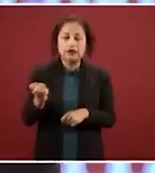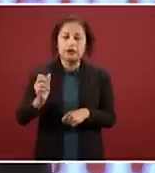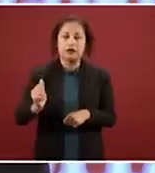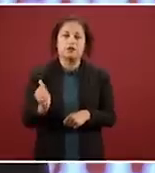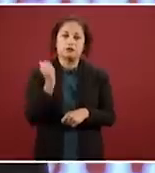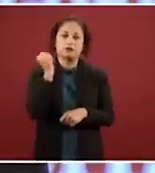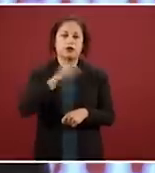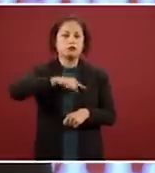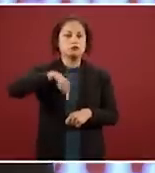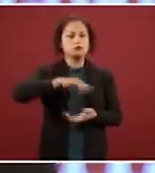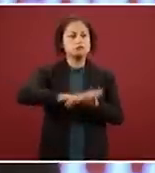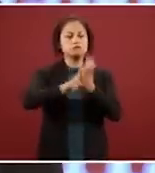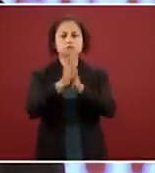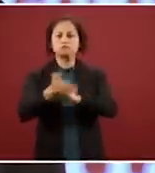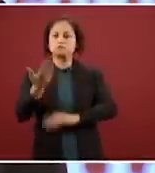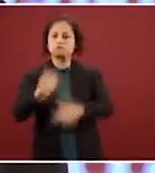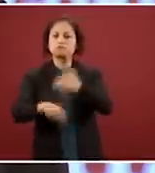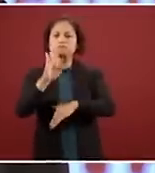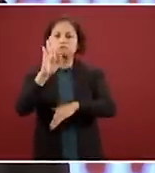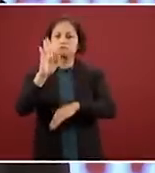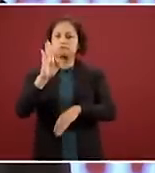para avanzar,